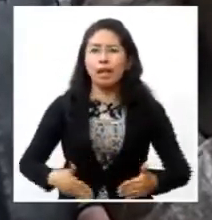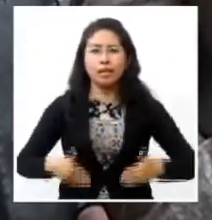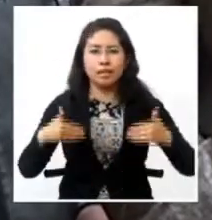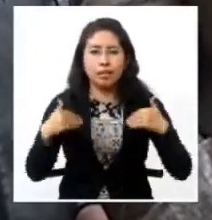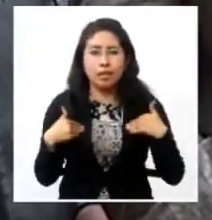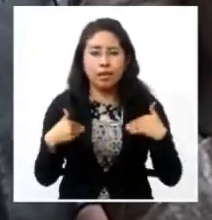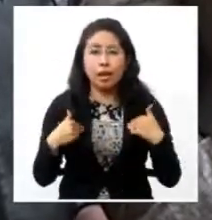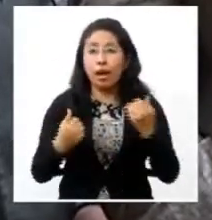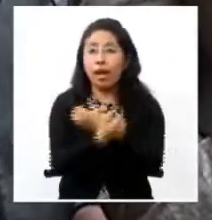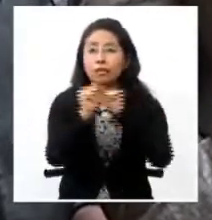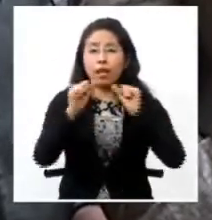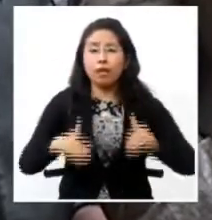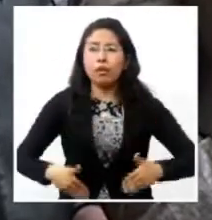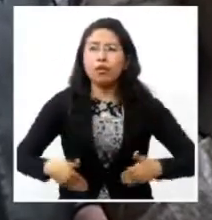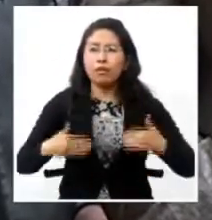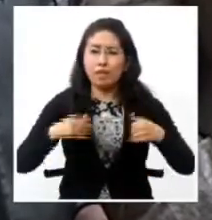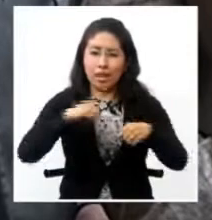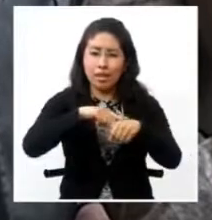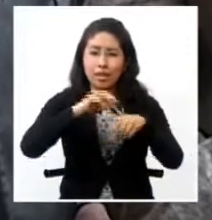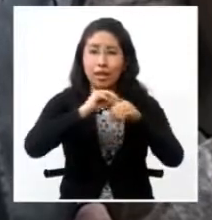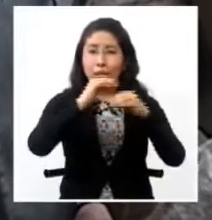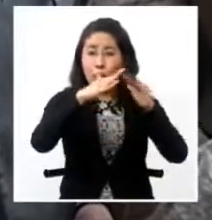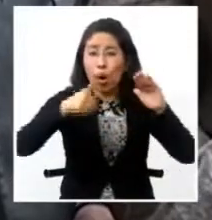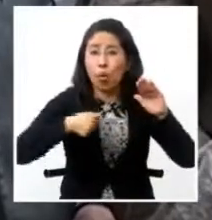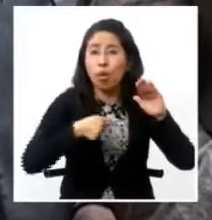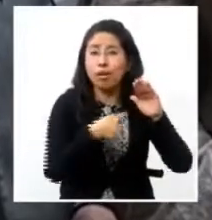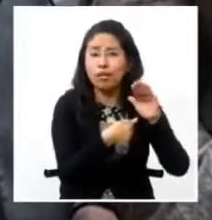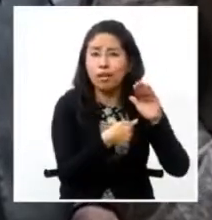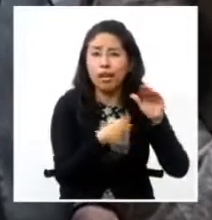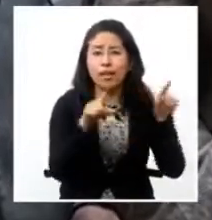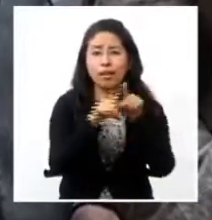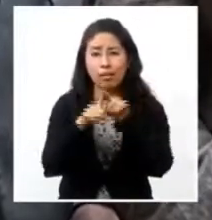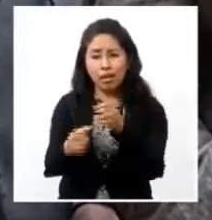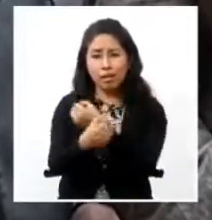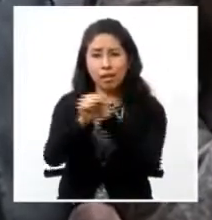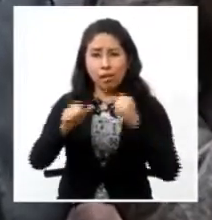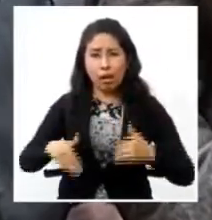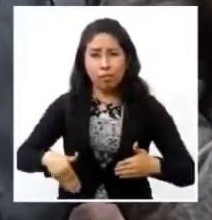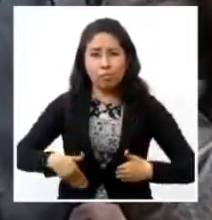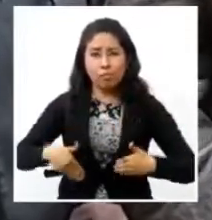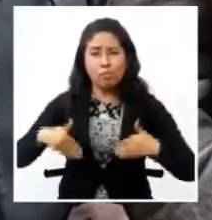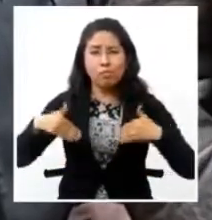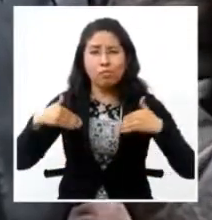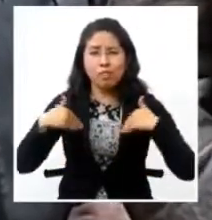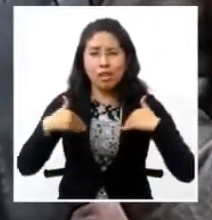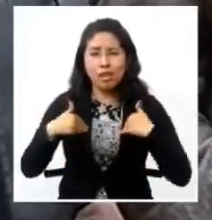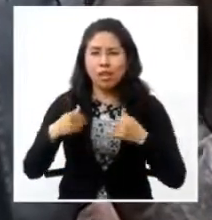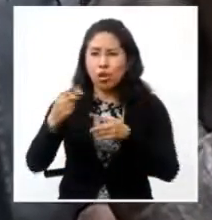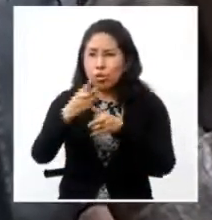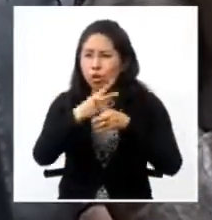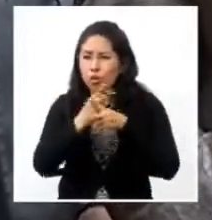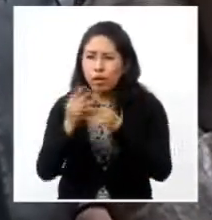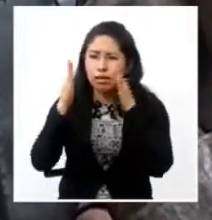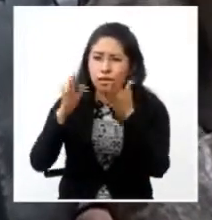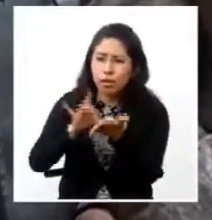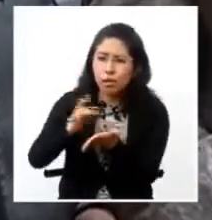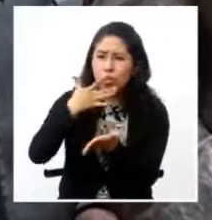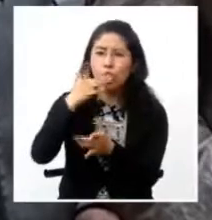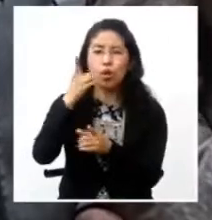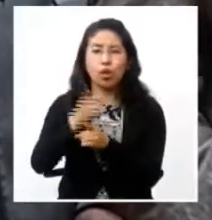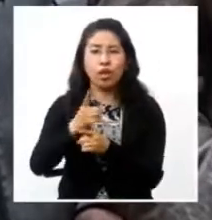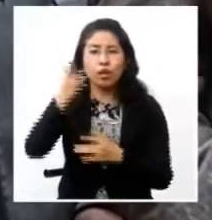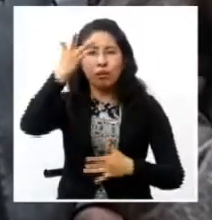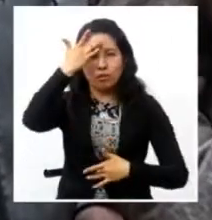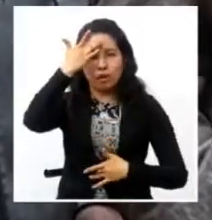salvado vidas con la cuarentena y hemos salvado vidas con el tratamiento y cuidado a los enfermos. En